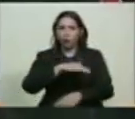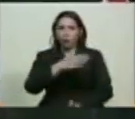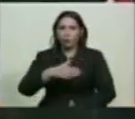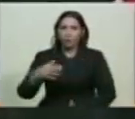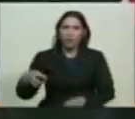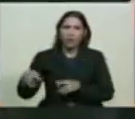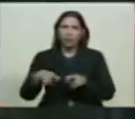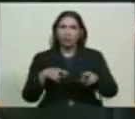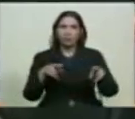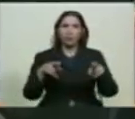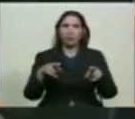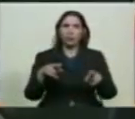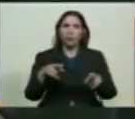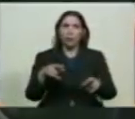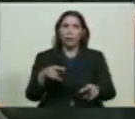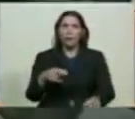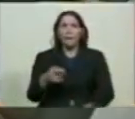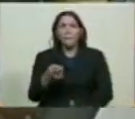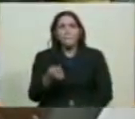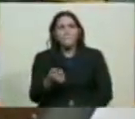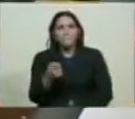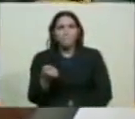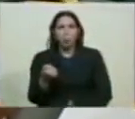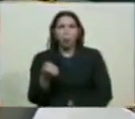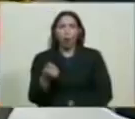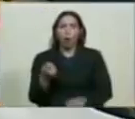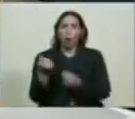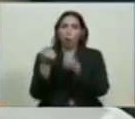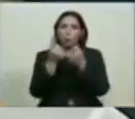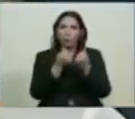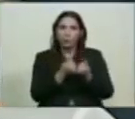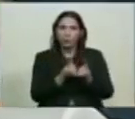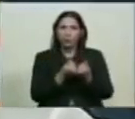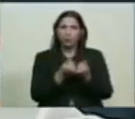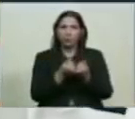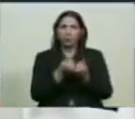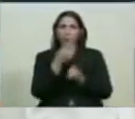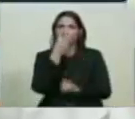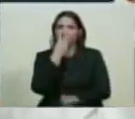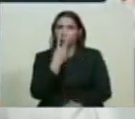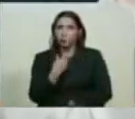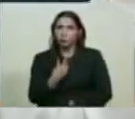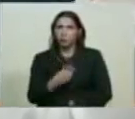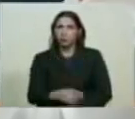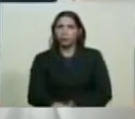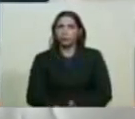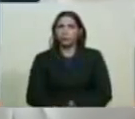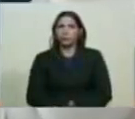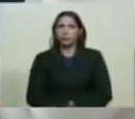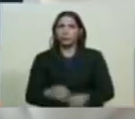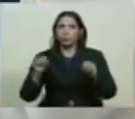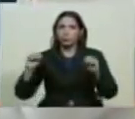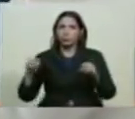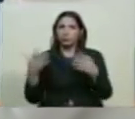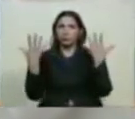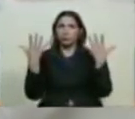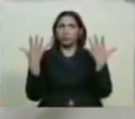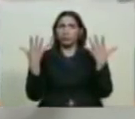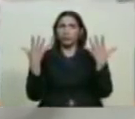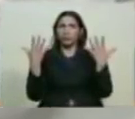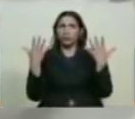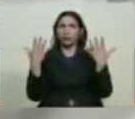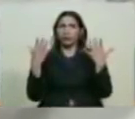armamento, exiguo presupuesto y irrisoria tecnología lograron la más grandiosa de todas las